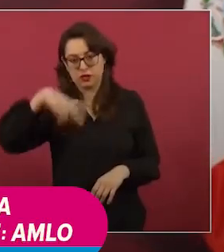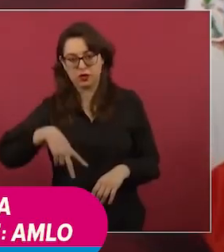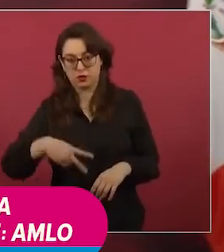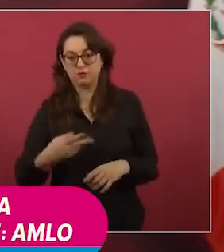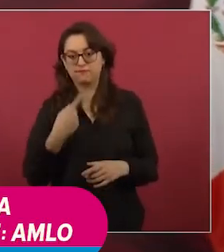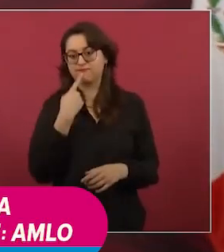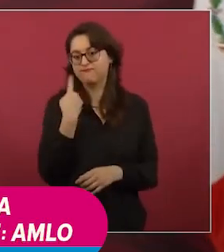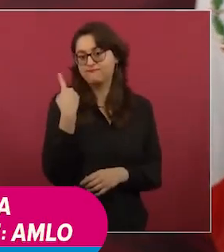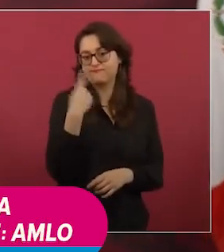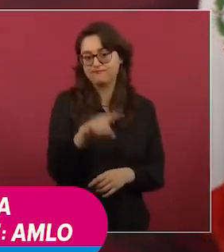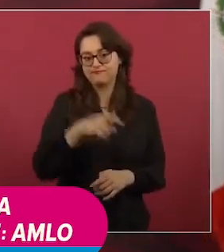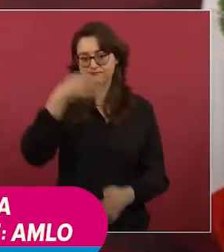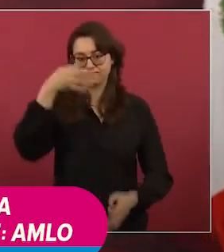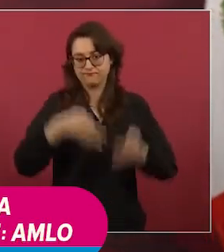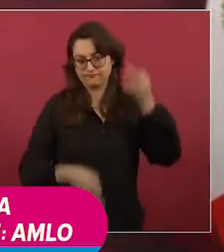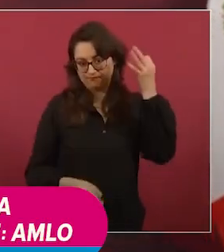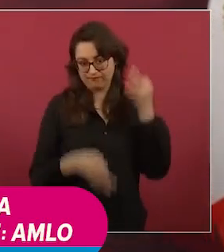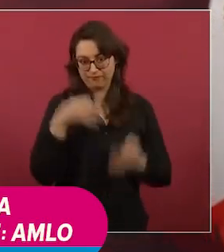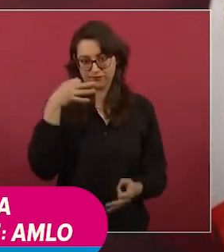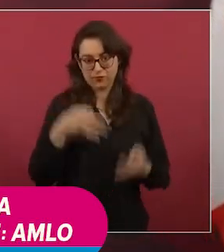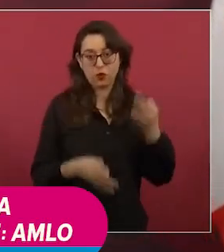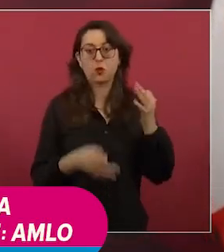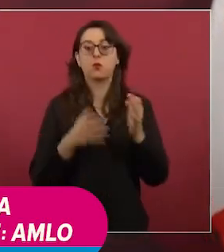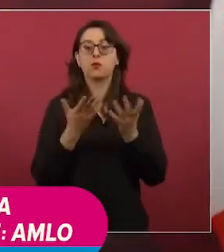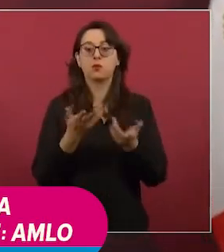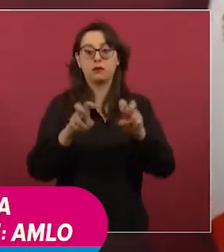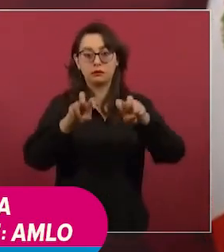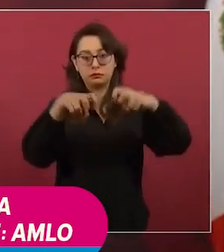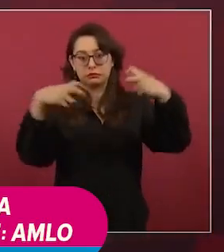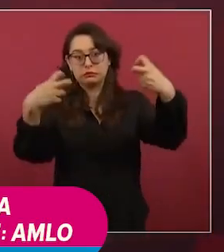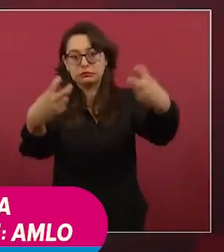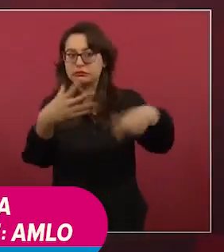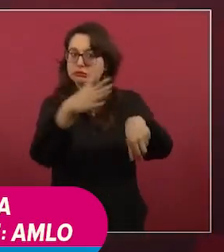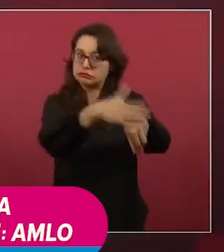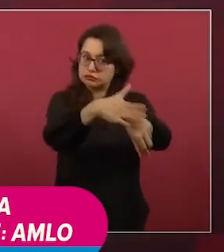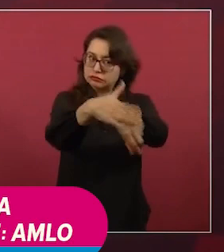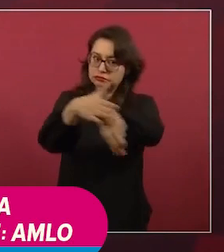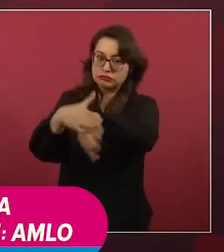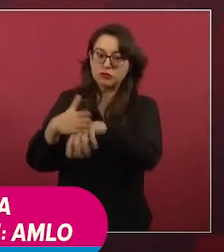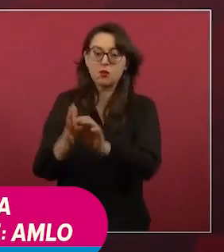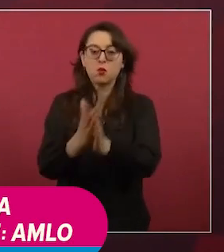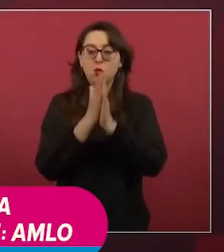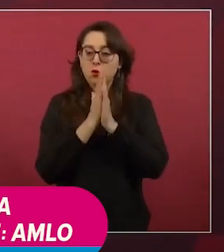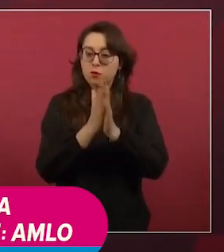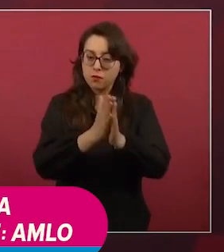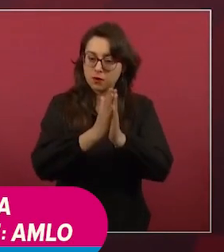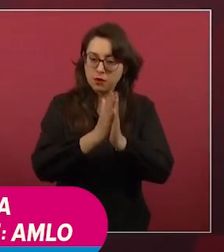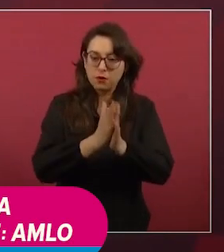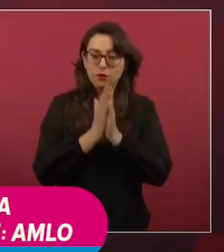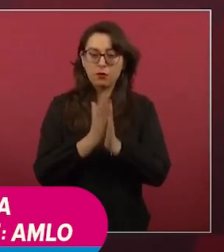México. Les hago un llamado atento, respetuoso. Desde luego,